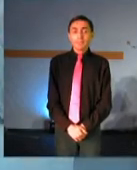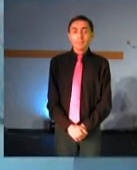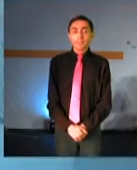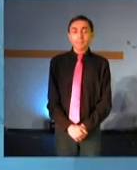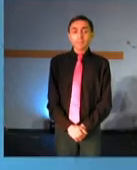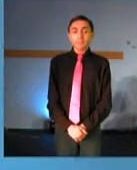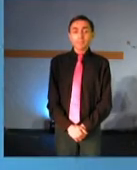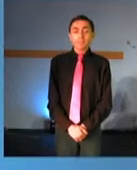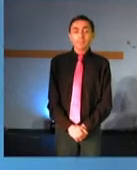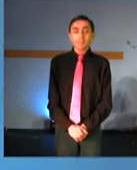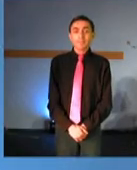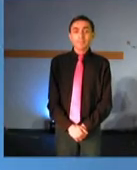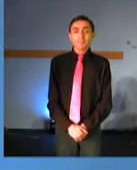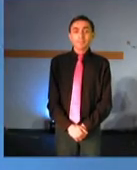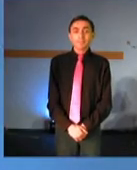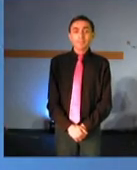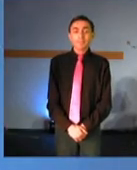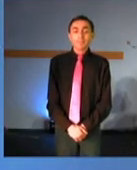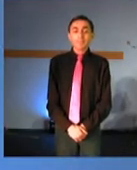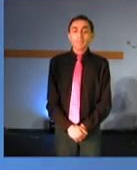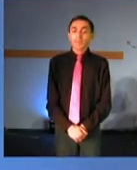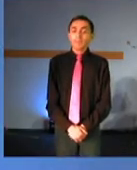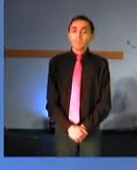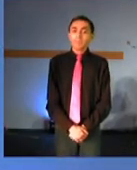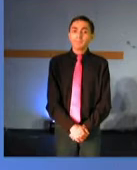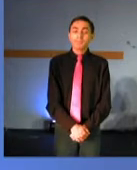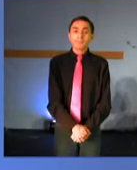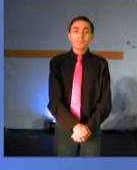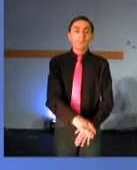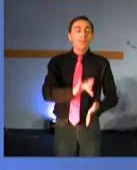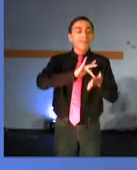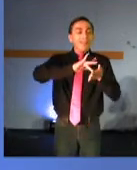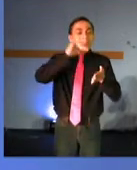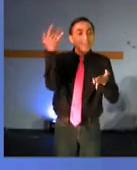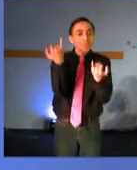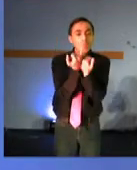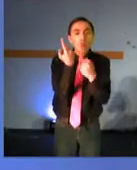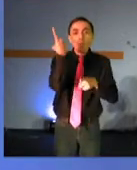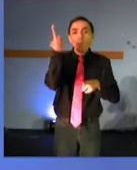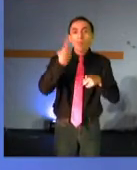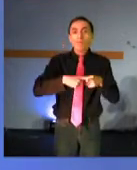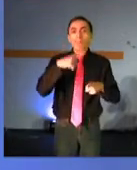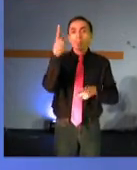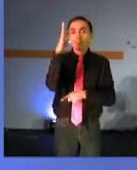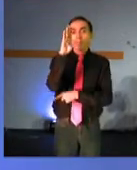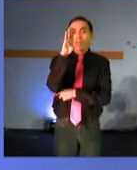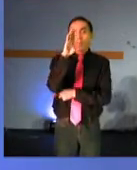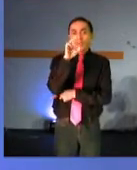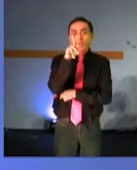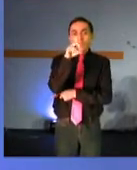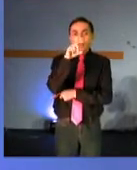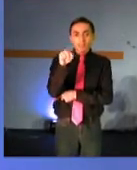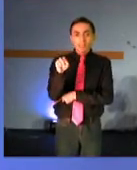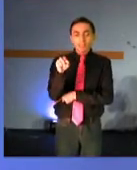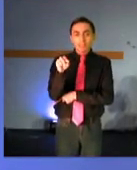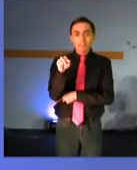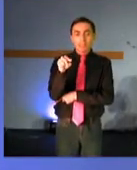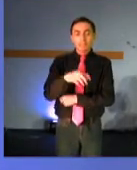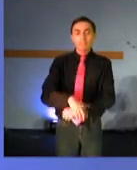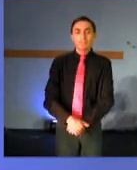No puedo dejar de agradecer también a Beatriz Torres de Camena,